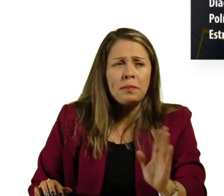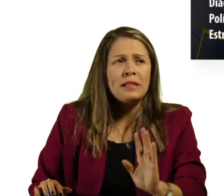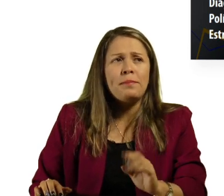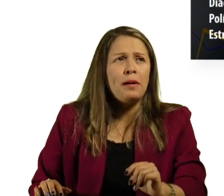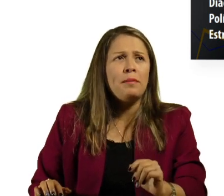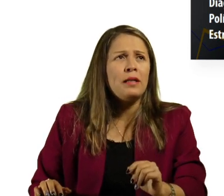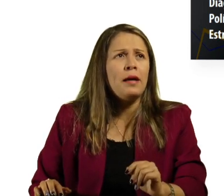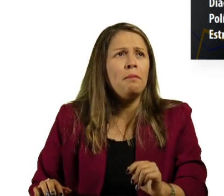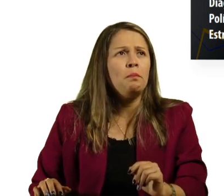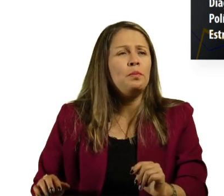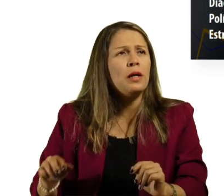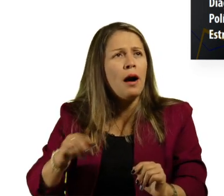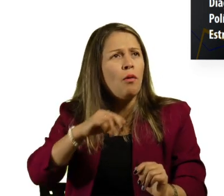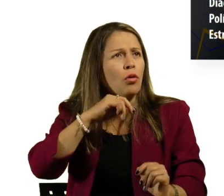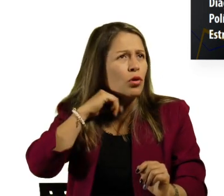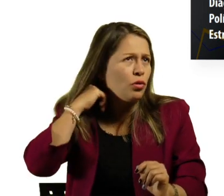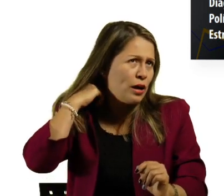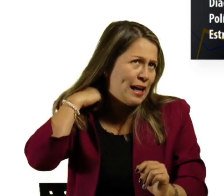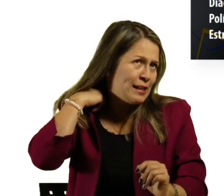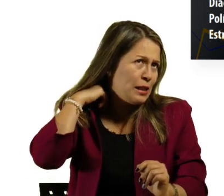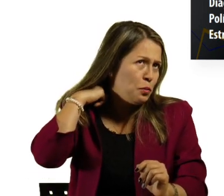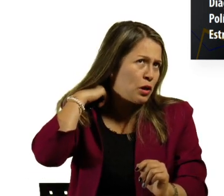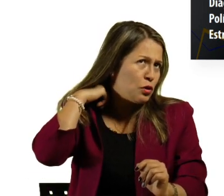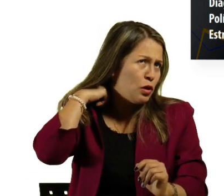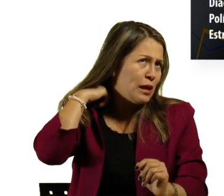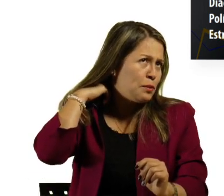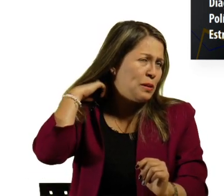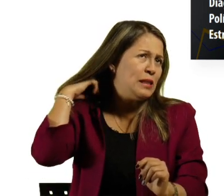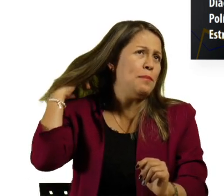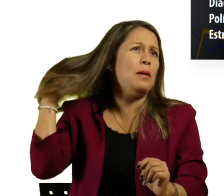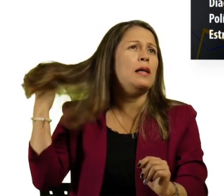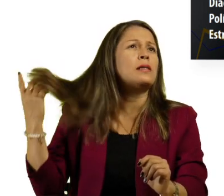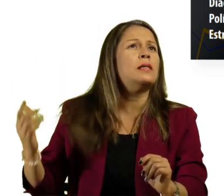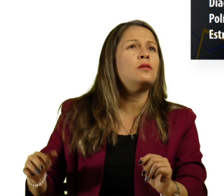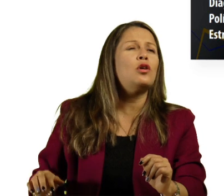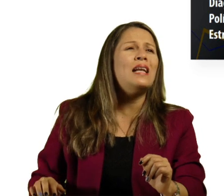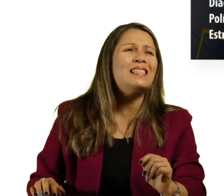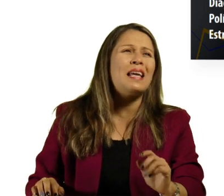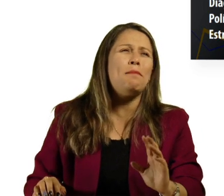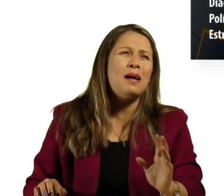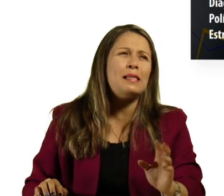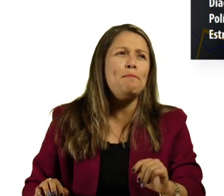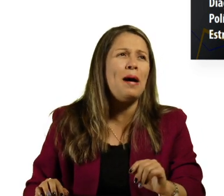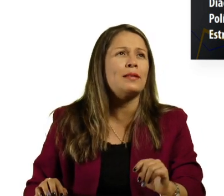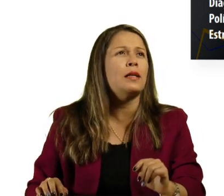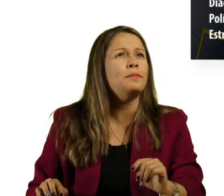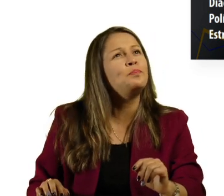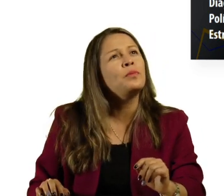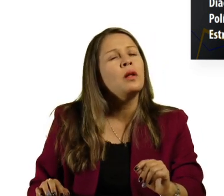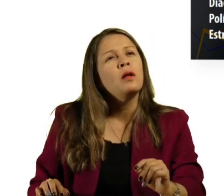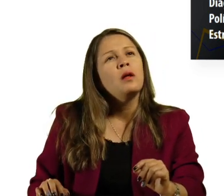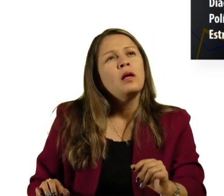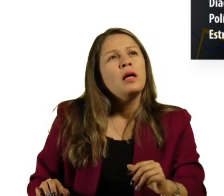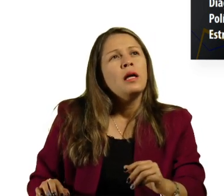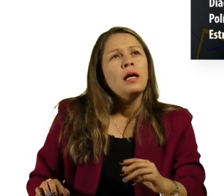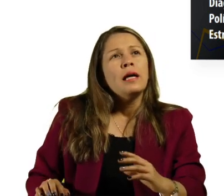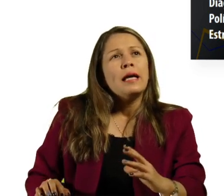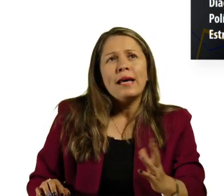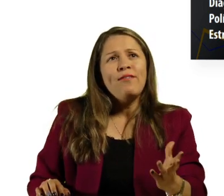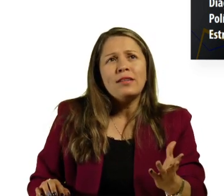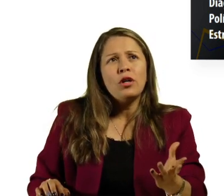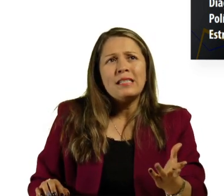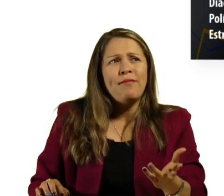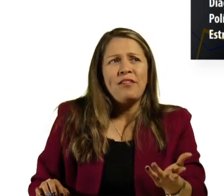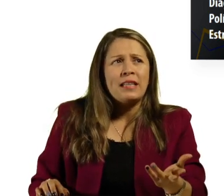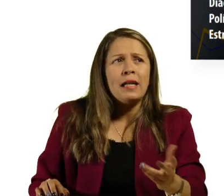variables, pero principalmente abordo estas porque son las principales, son las que más impactan.